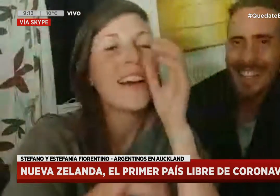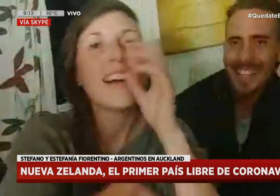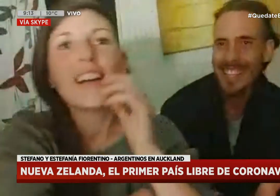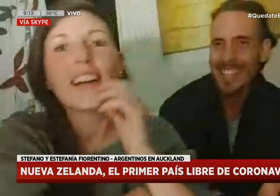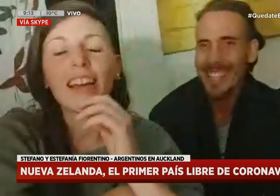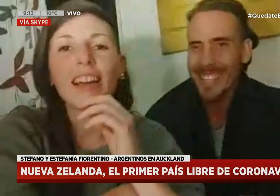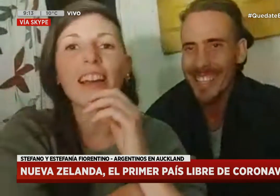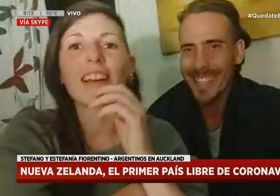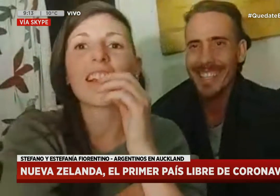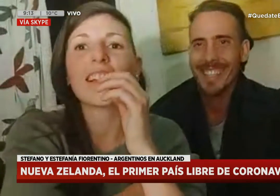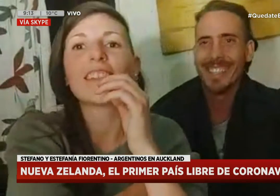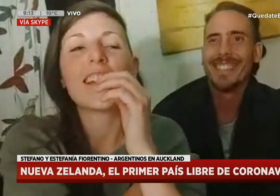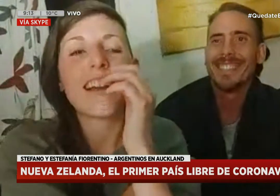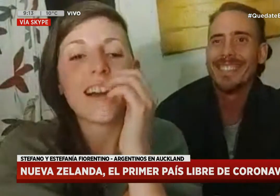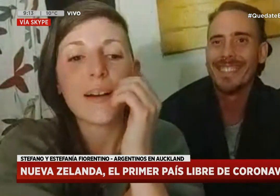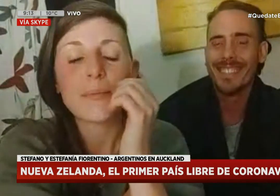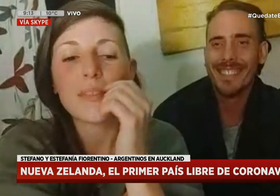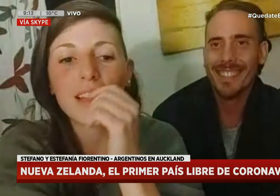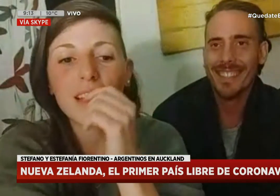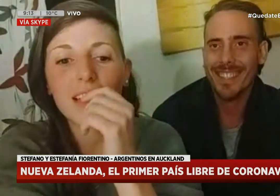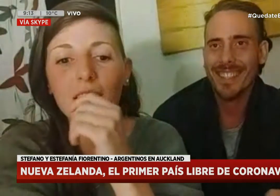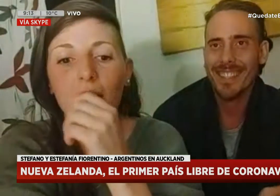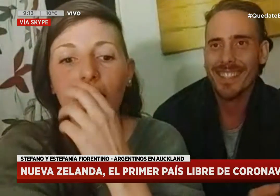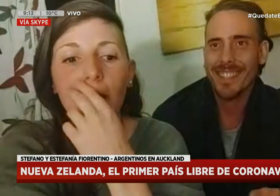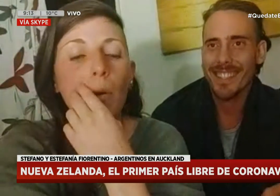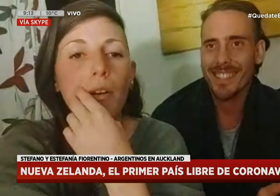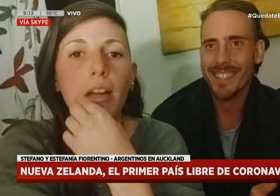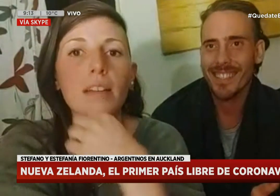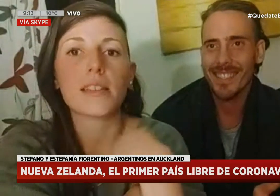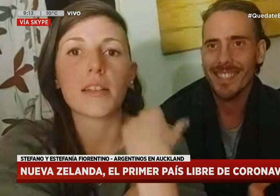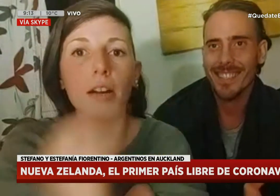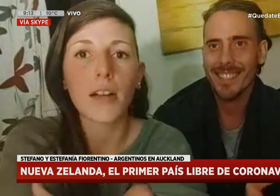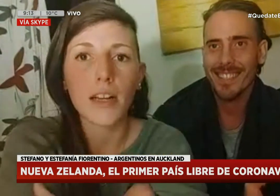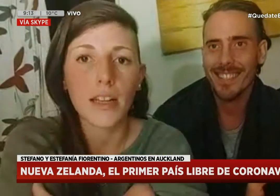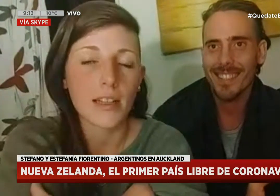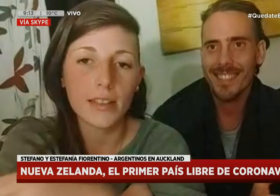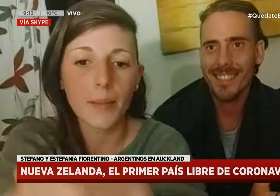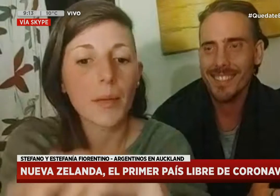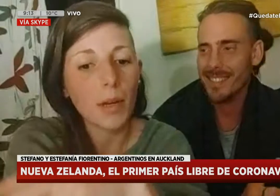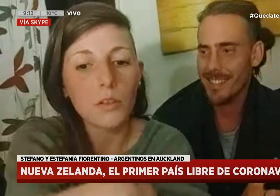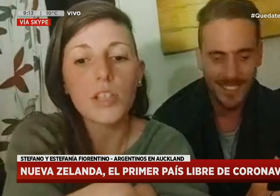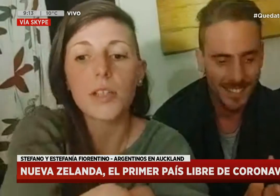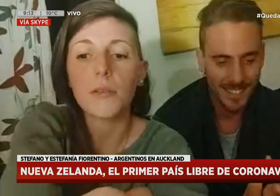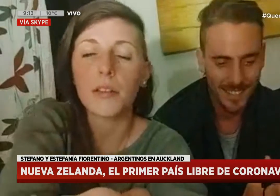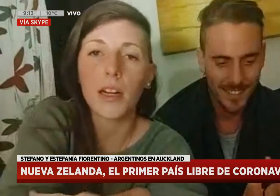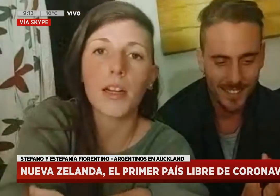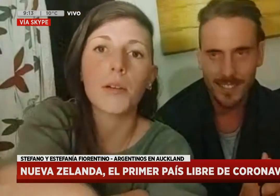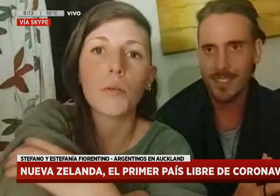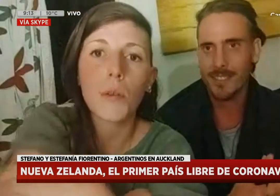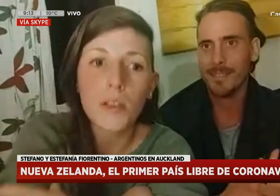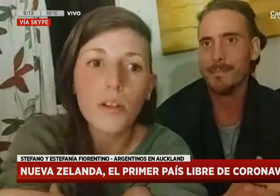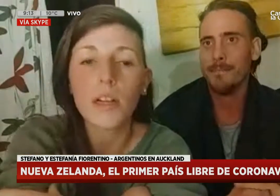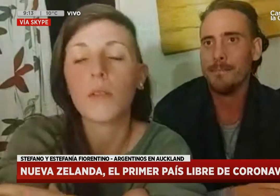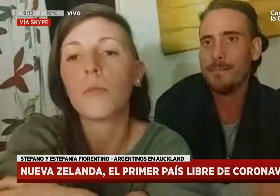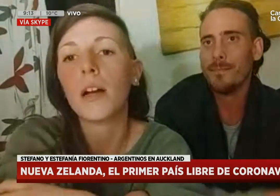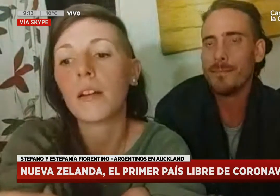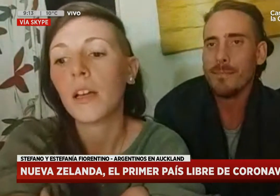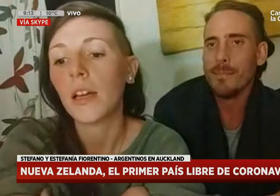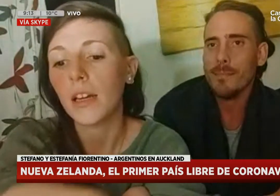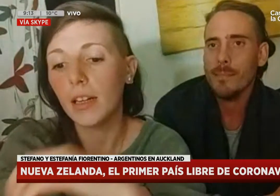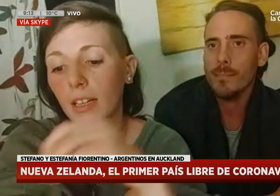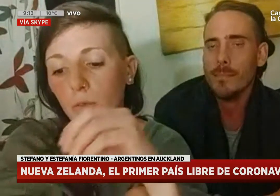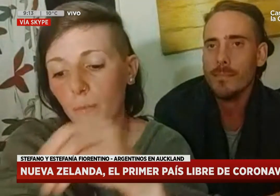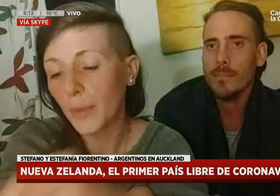ñaña. Que decía que bueno, que se entraba esa misma noche, se iba a entrar a nivel 4, que el